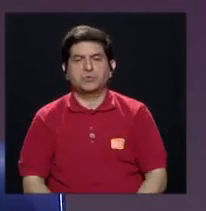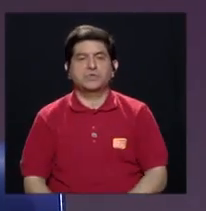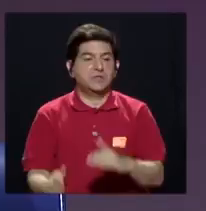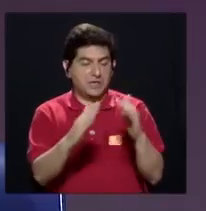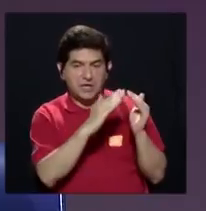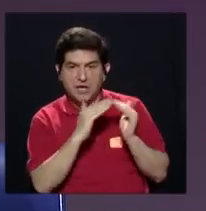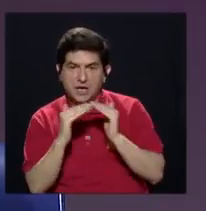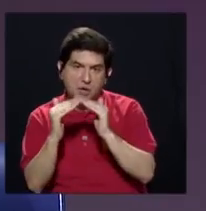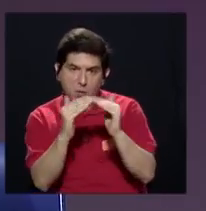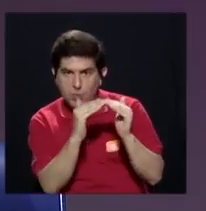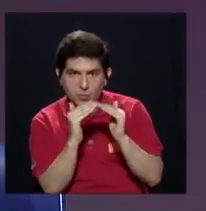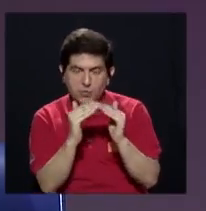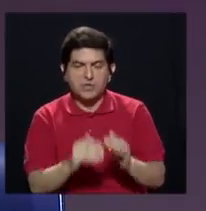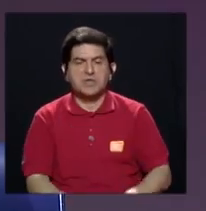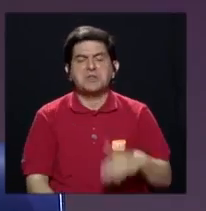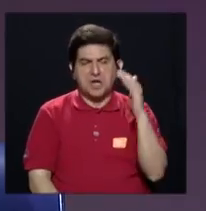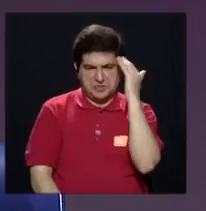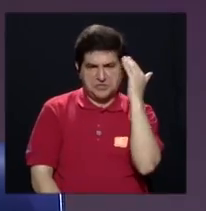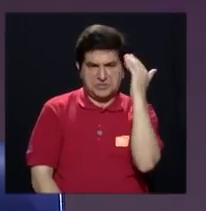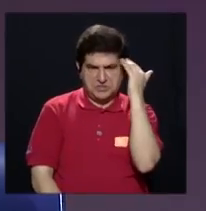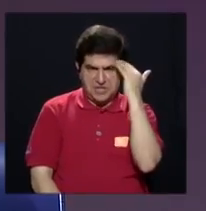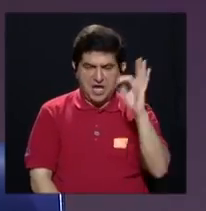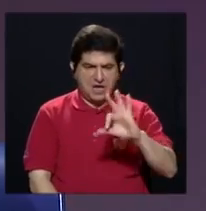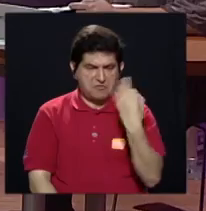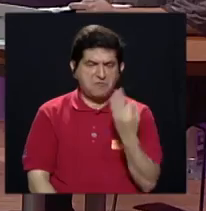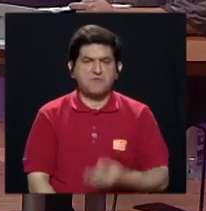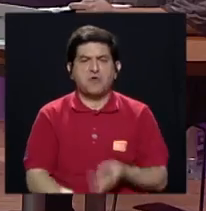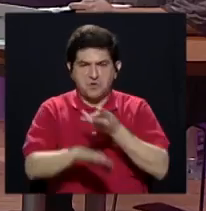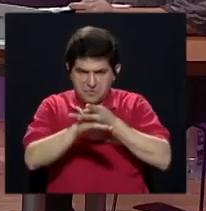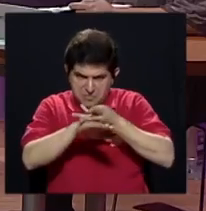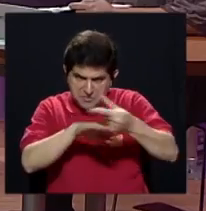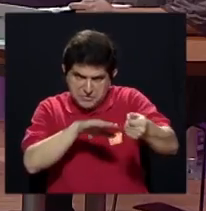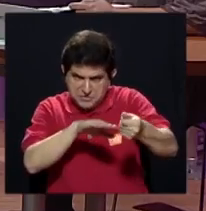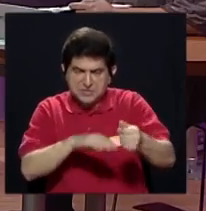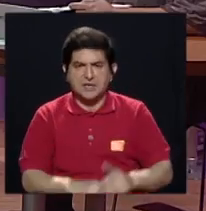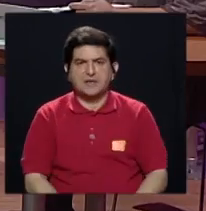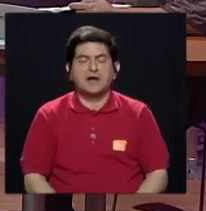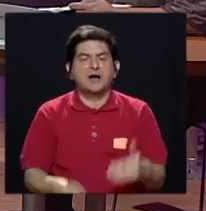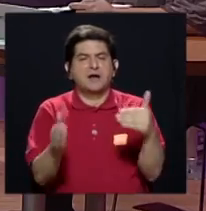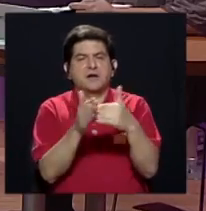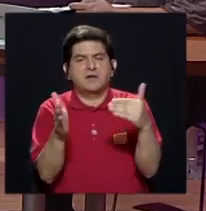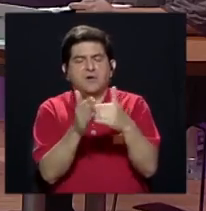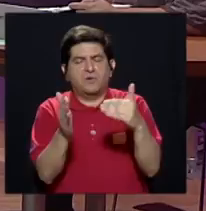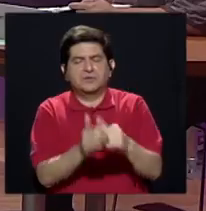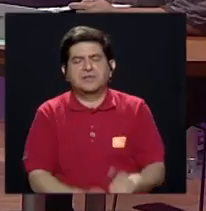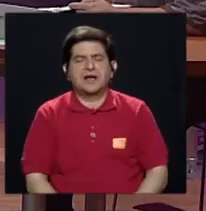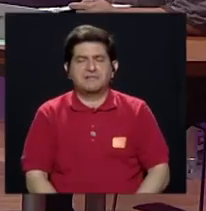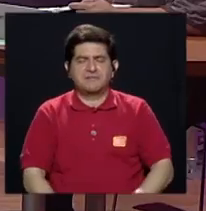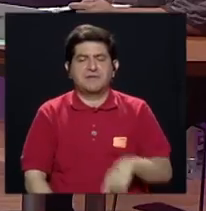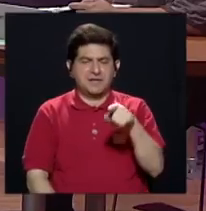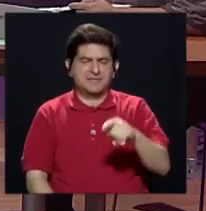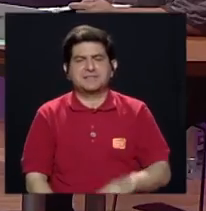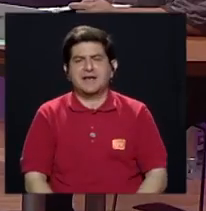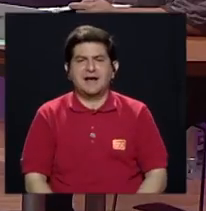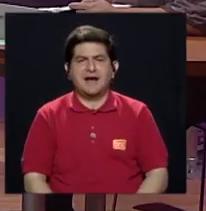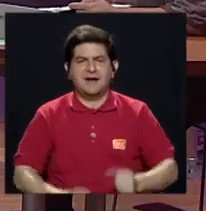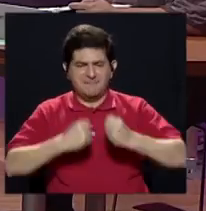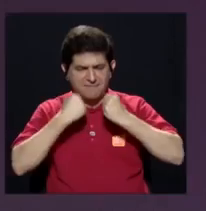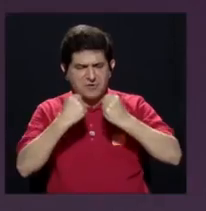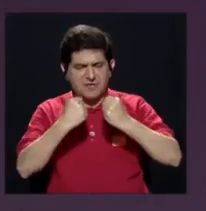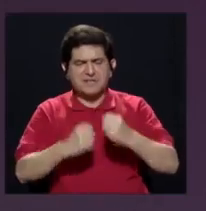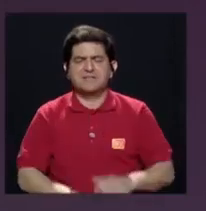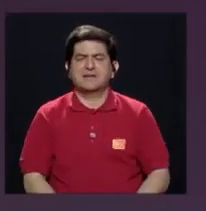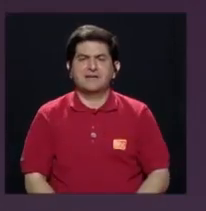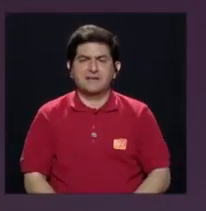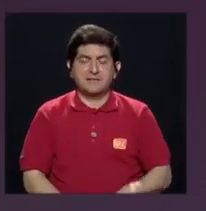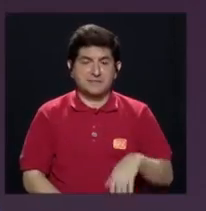eh donde conocen sus maneras de sanación es revitalizar esas prácticas no es llevar y